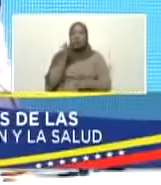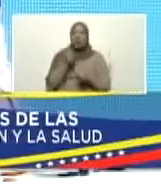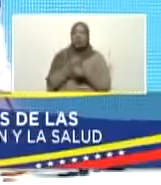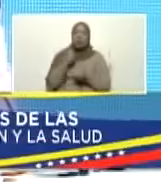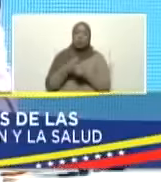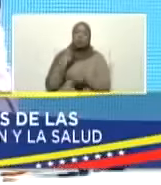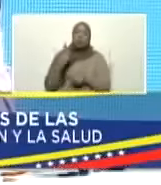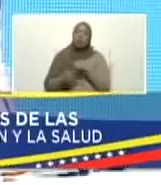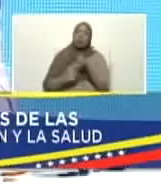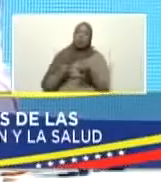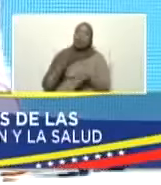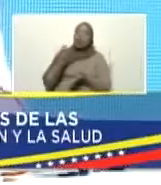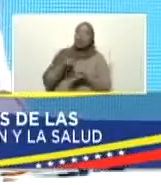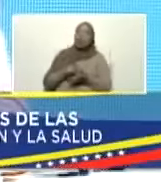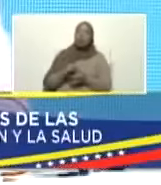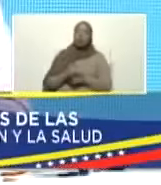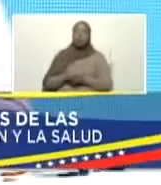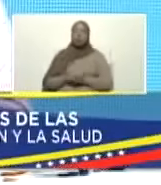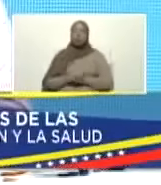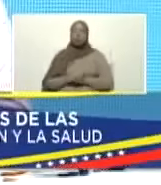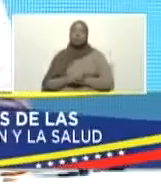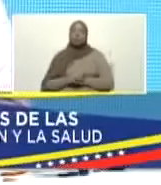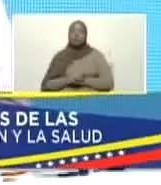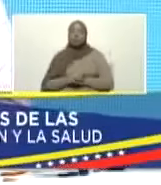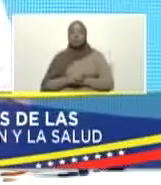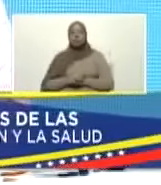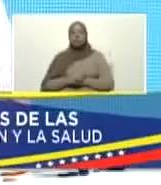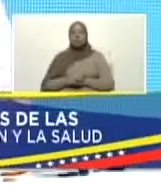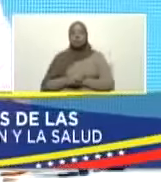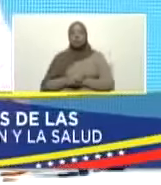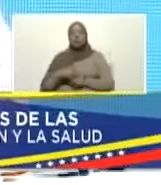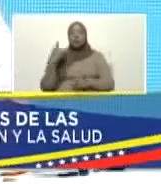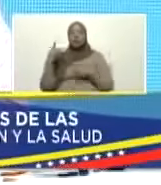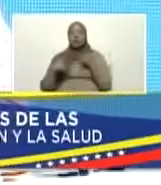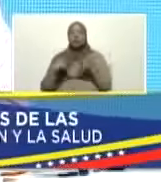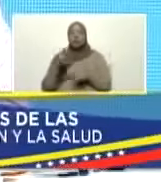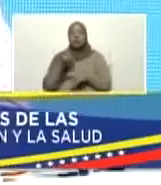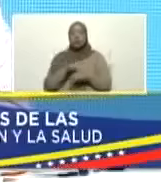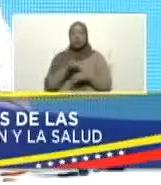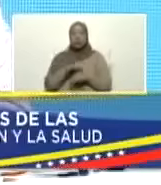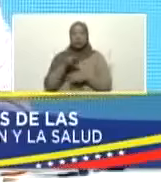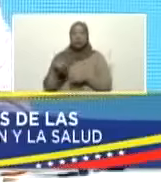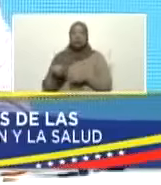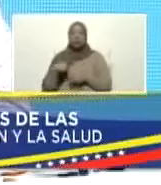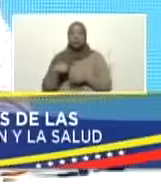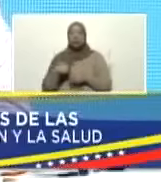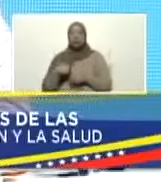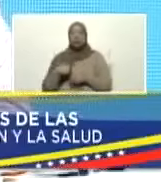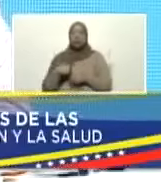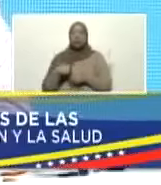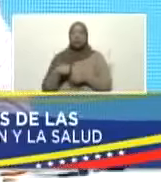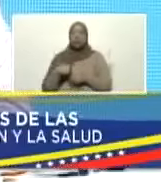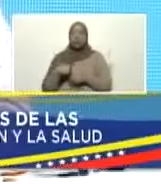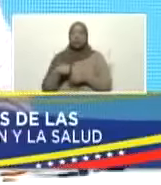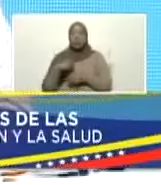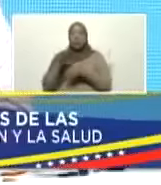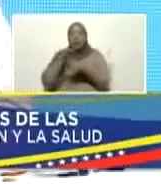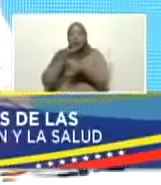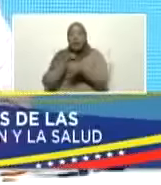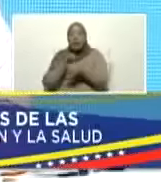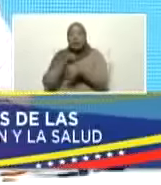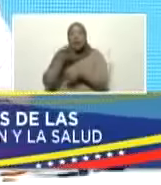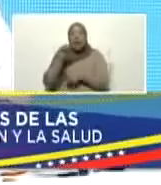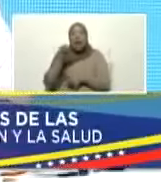aquí. En primer lugar, saludar a nuestra querida doctora, médica y